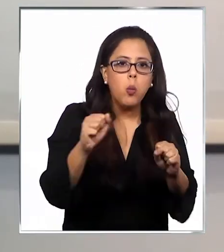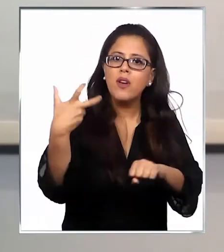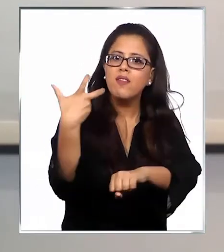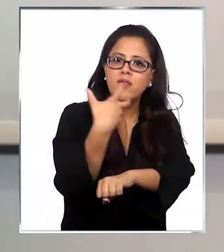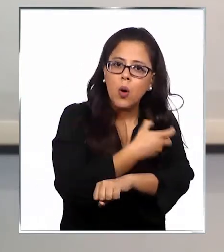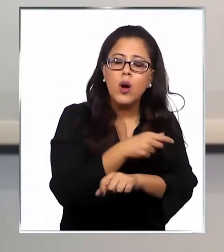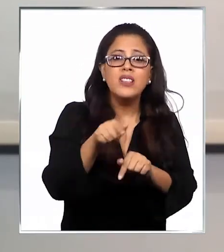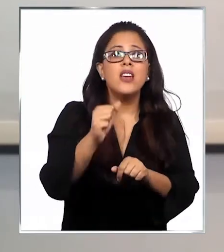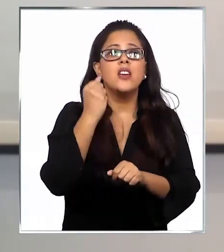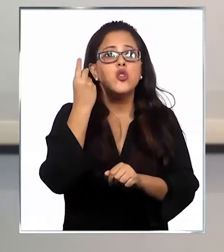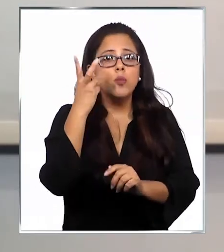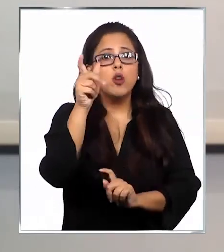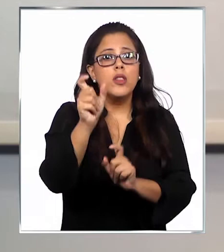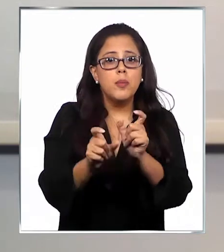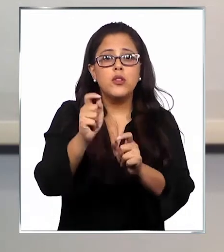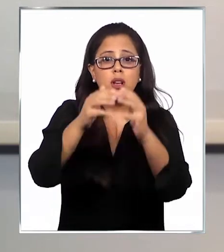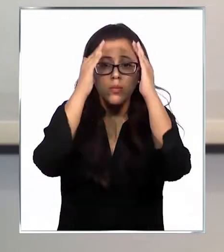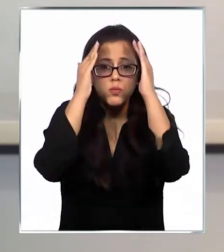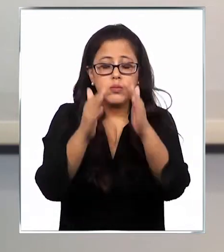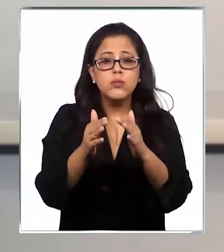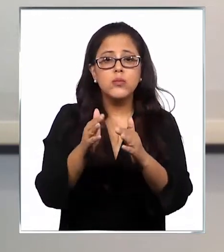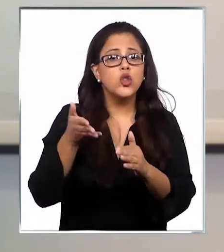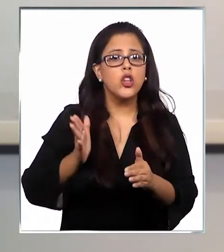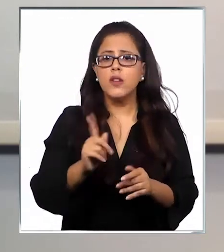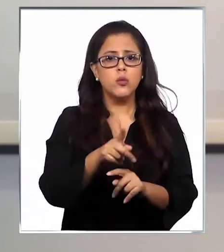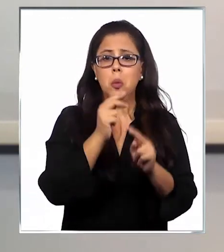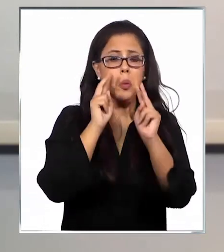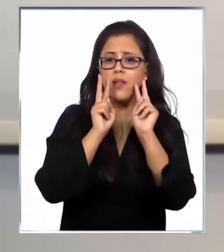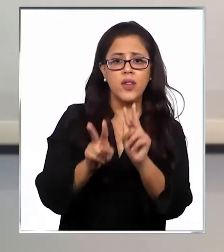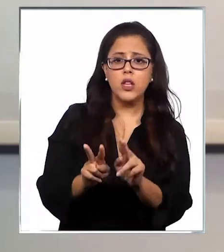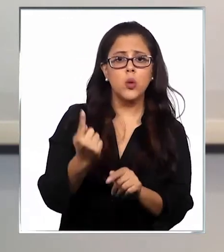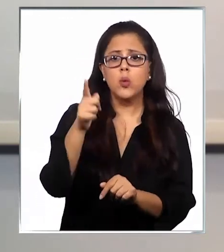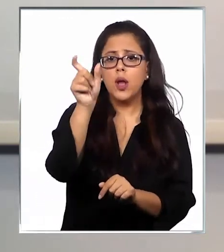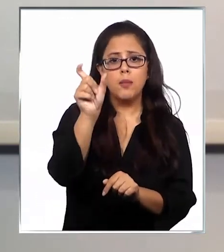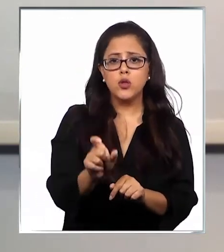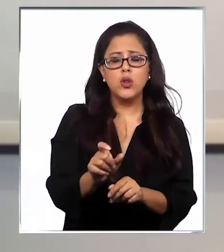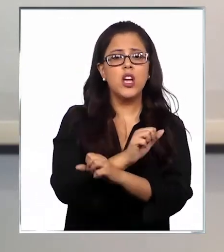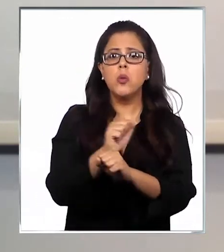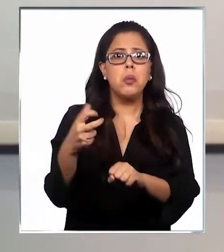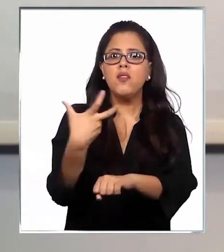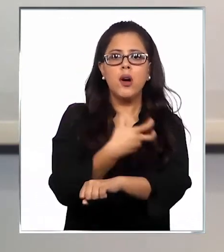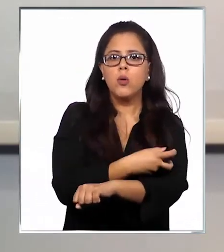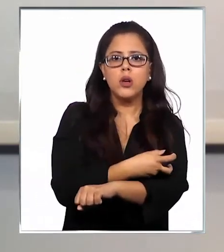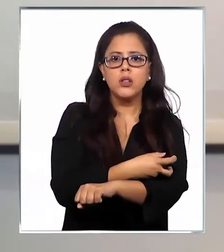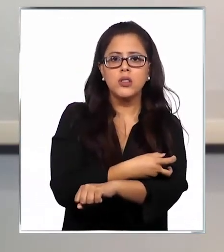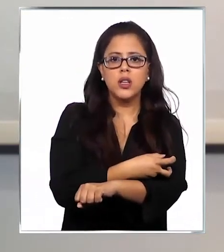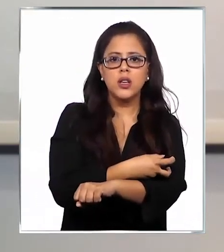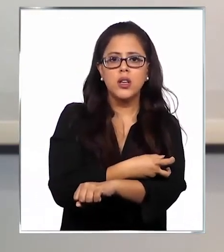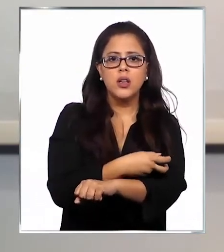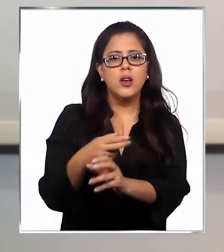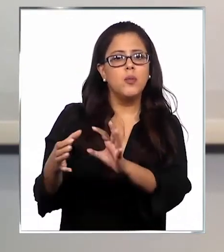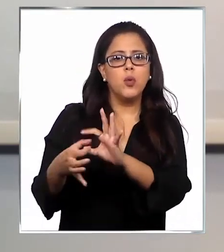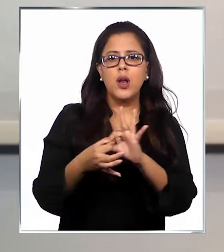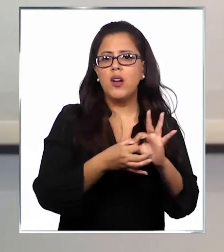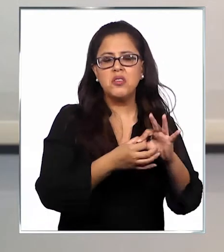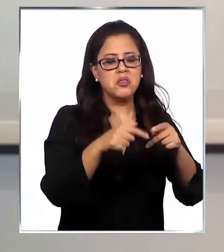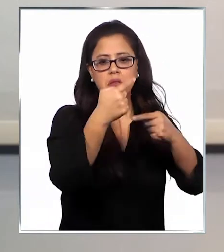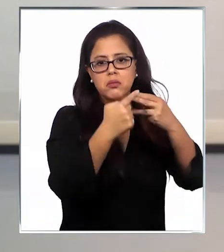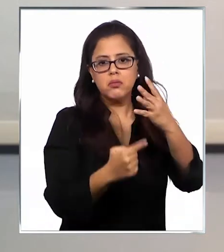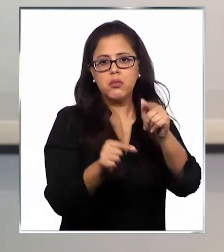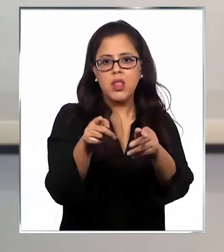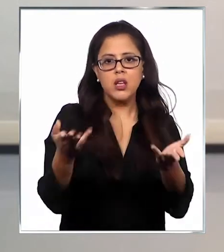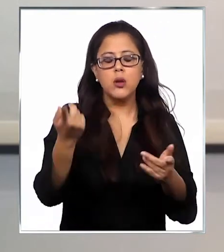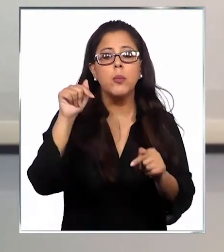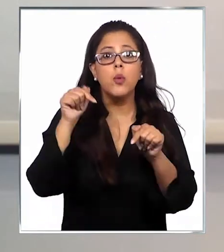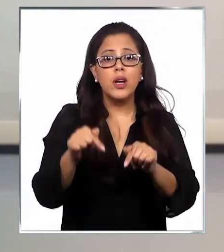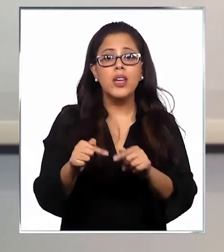reducido. De hecho, el número de personas que me toca atender, todavía no he visto una persona que no se haya vacunado por una razón de estas características. Entonces